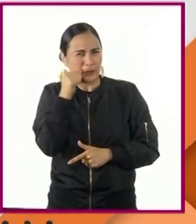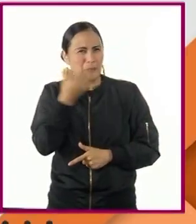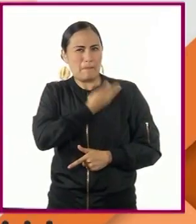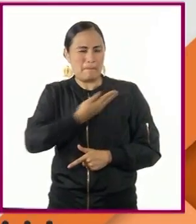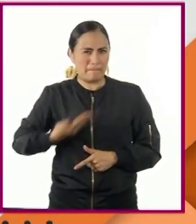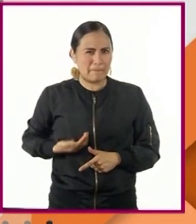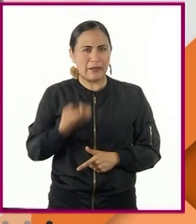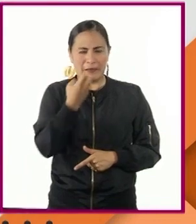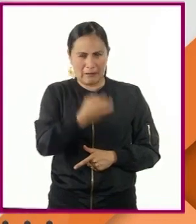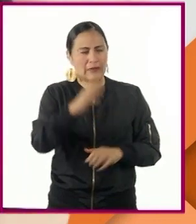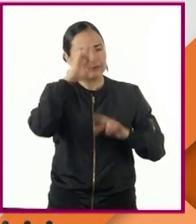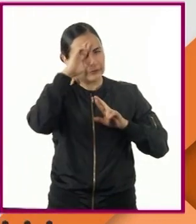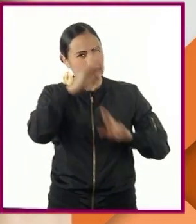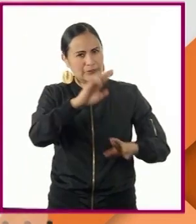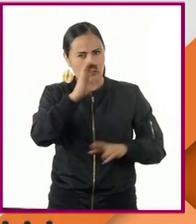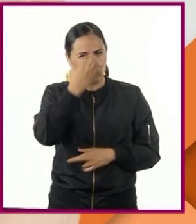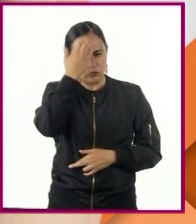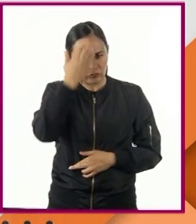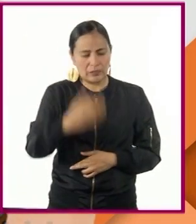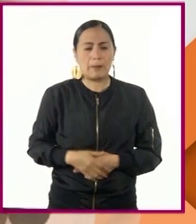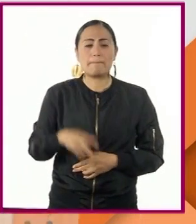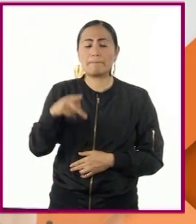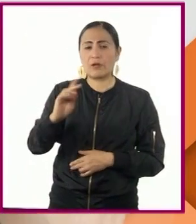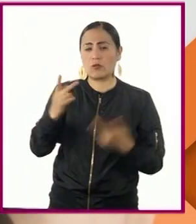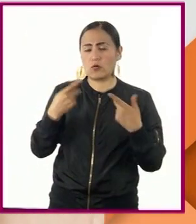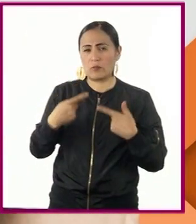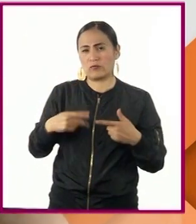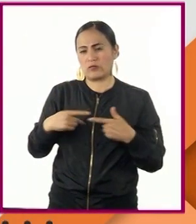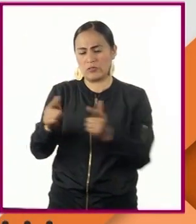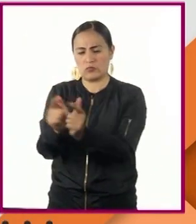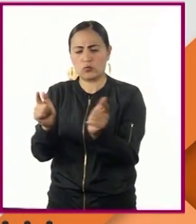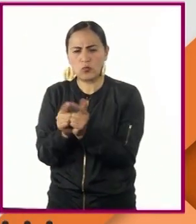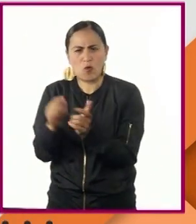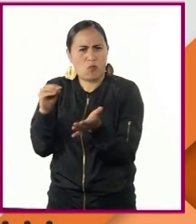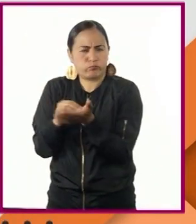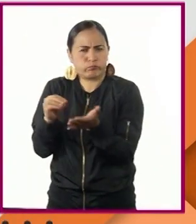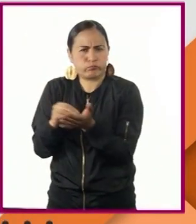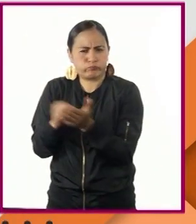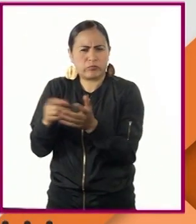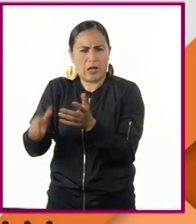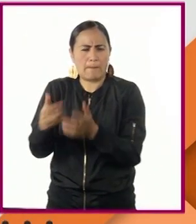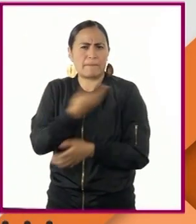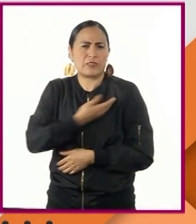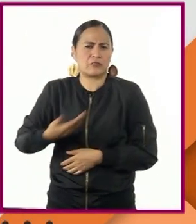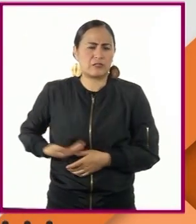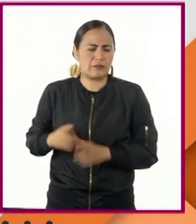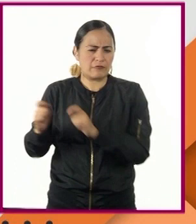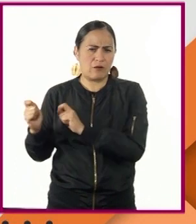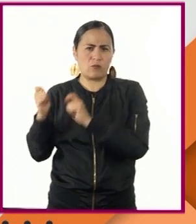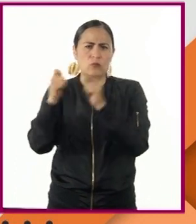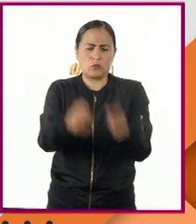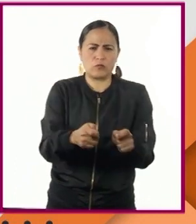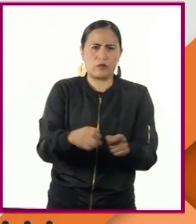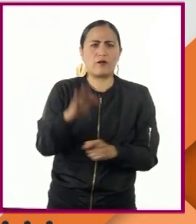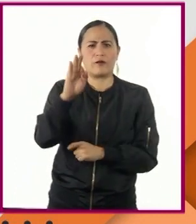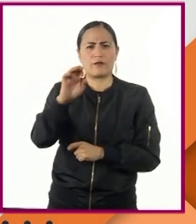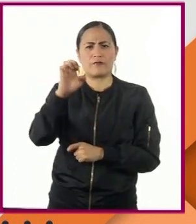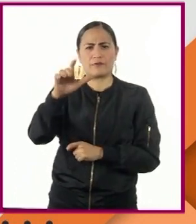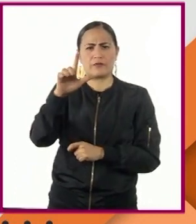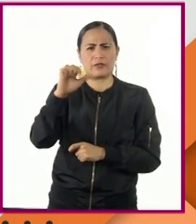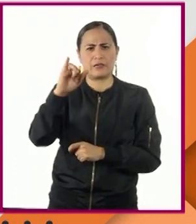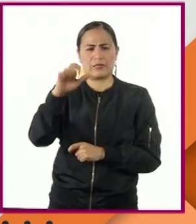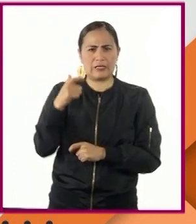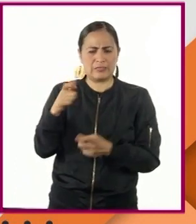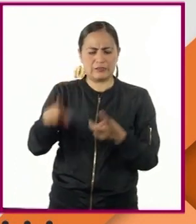de la Suprema Corte de Justicia, mientras que los conservadores nombraron como presidente de forma alternada a Félix Zuluaga y